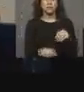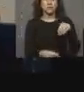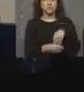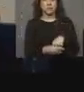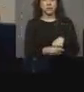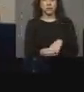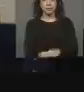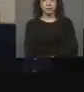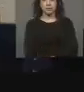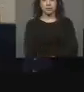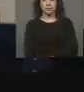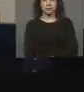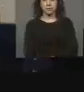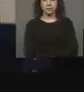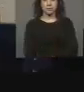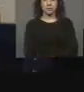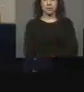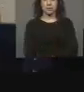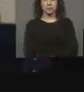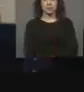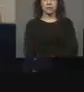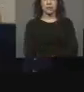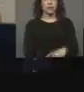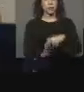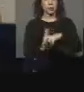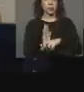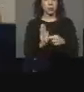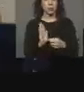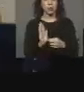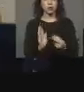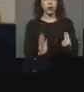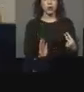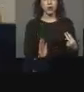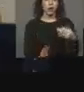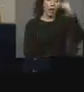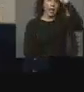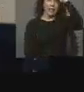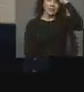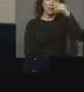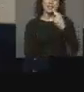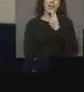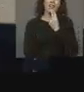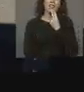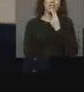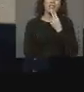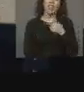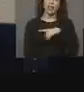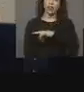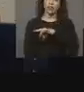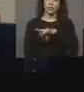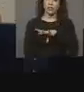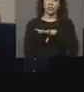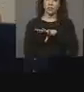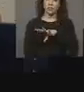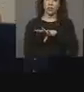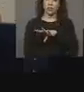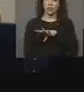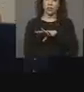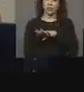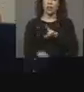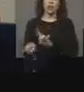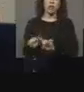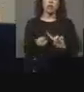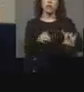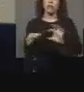electorales. En fin, un proyecto que valora la experiencia de vida de nuestros compatriotas, que por